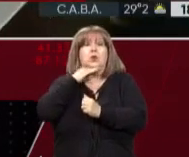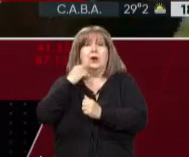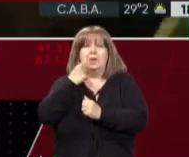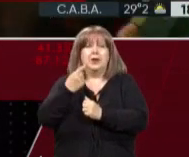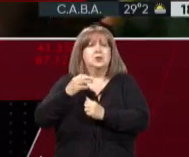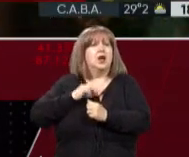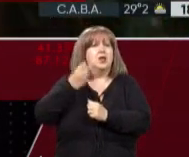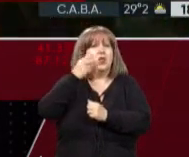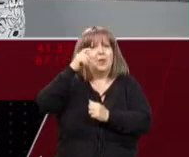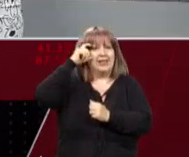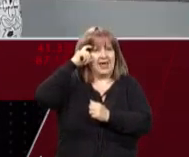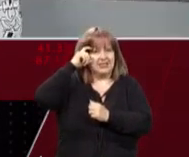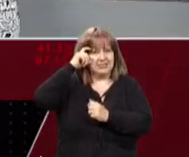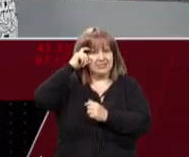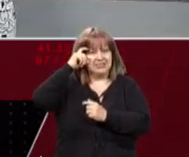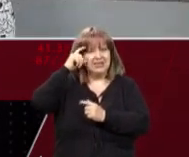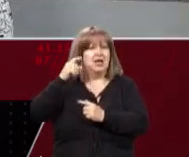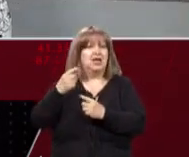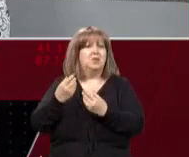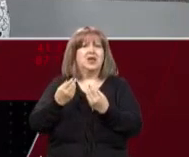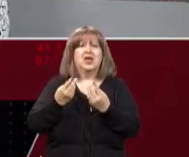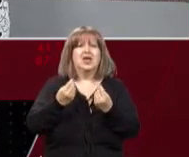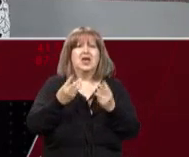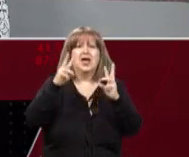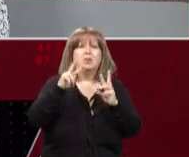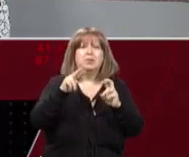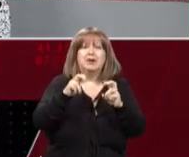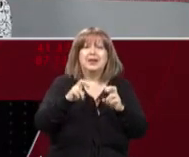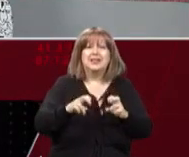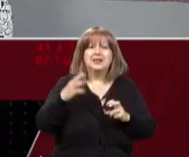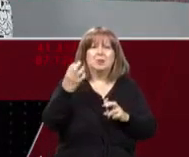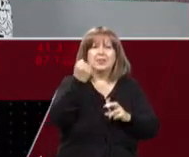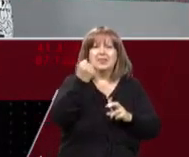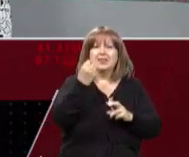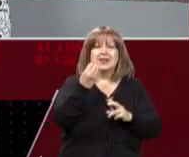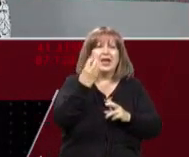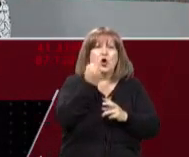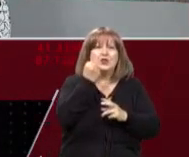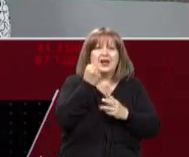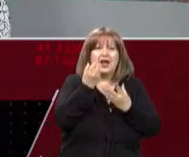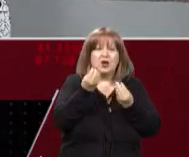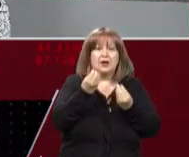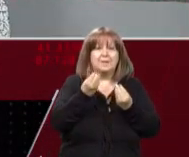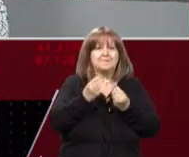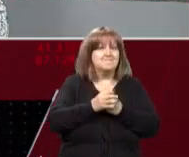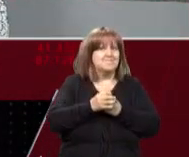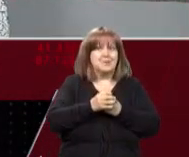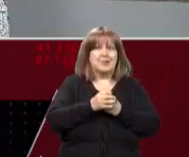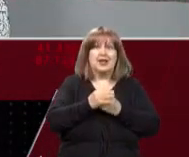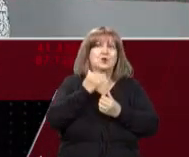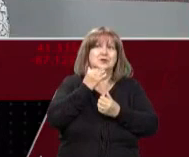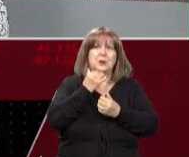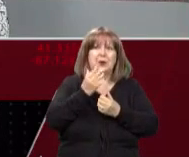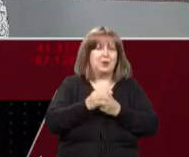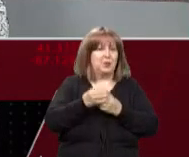o quién podría ser ese hijo. ¿Qué detalle apareció que nos puedas contar? Son, Eso no hay una información muy